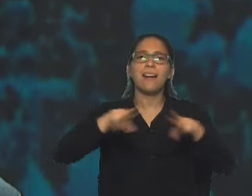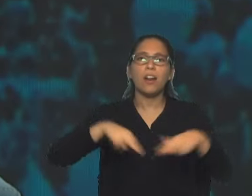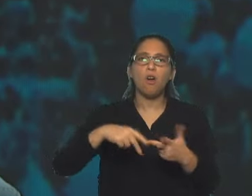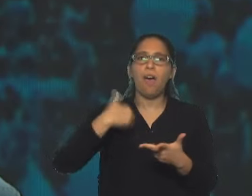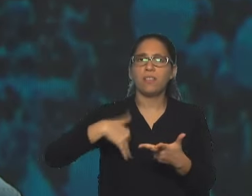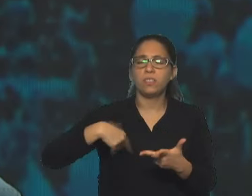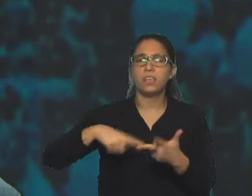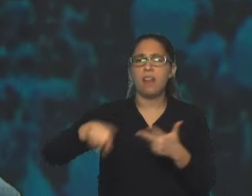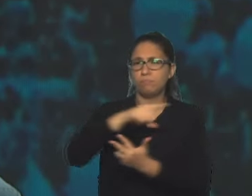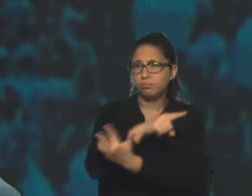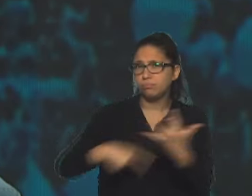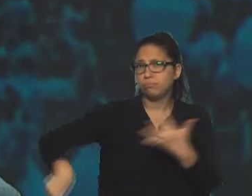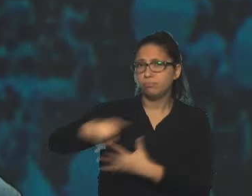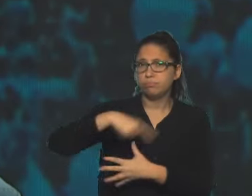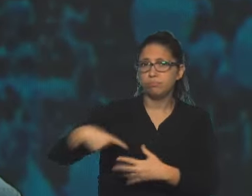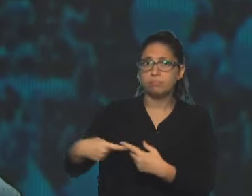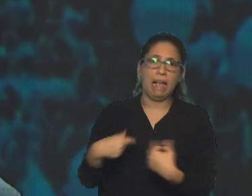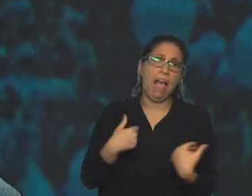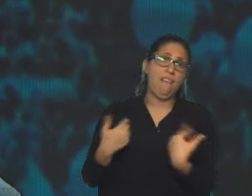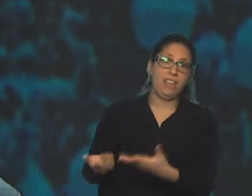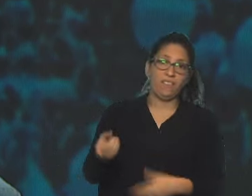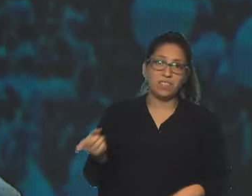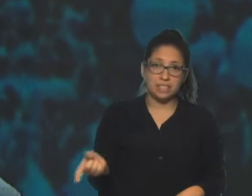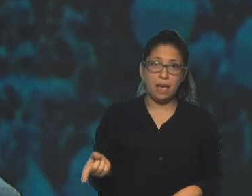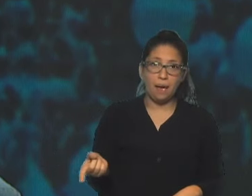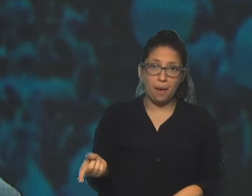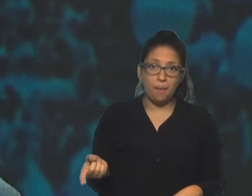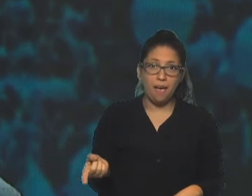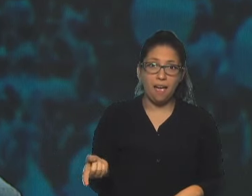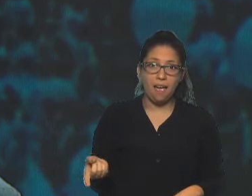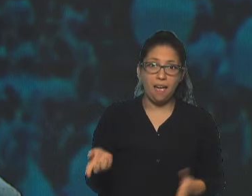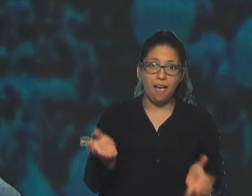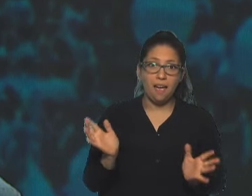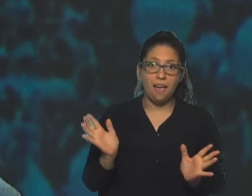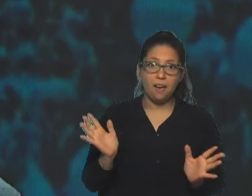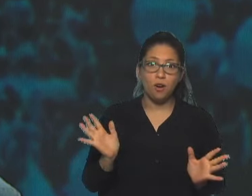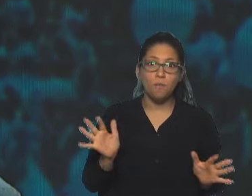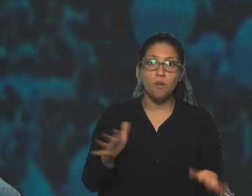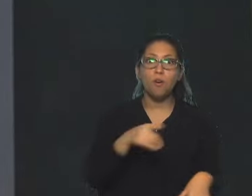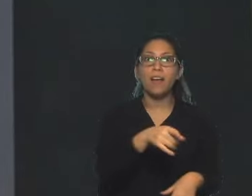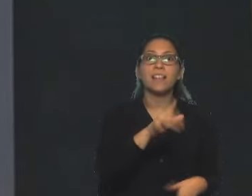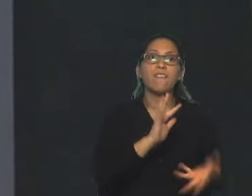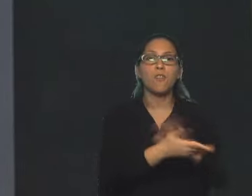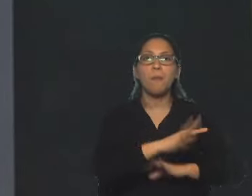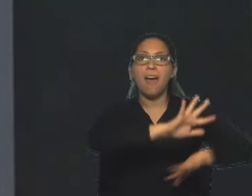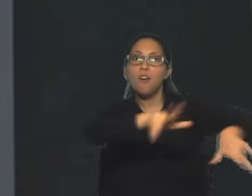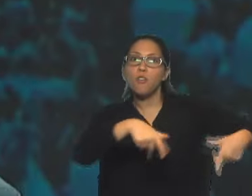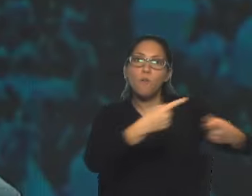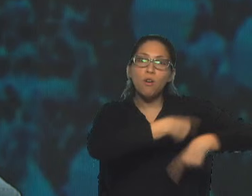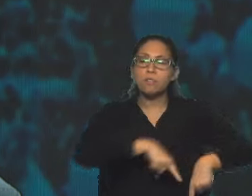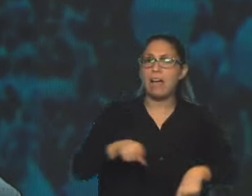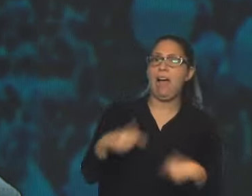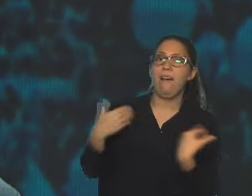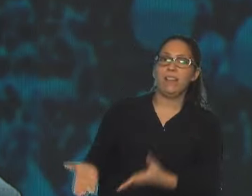que conocemos, se vieron beneficiadas con semejante acción delictiva que el